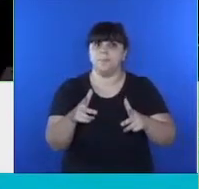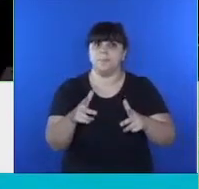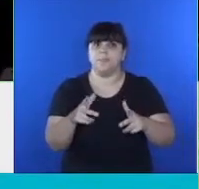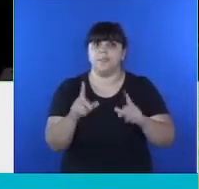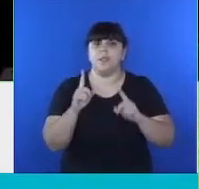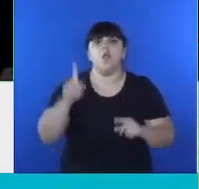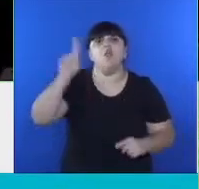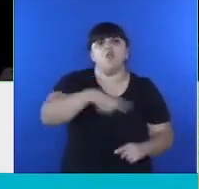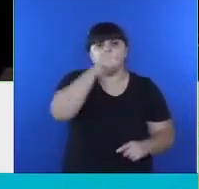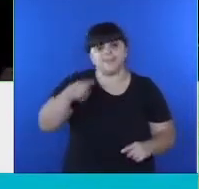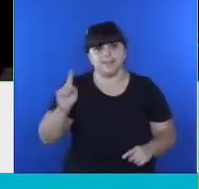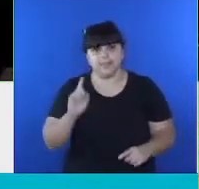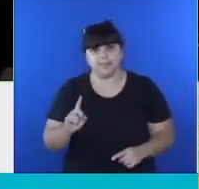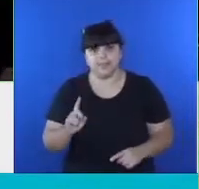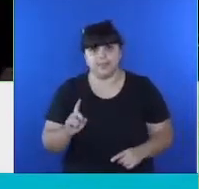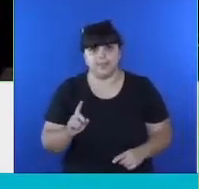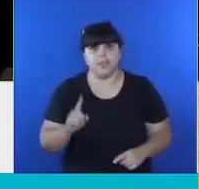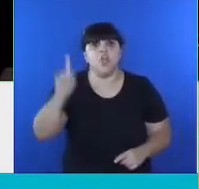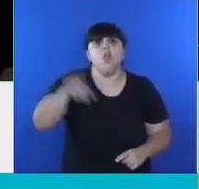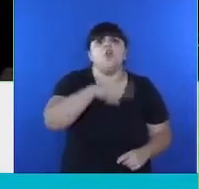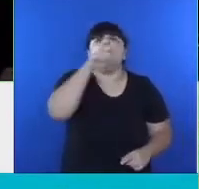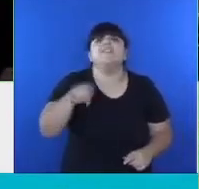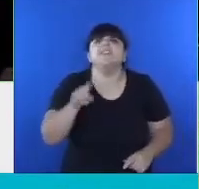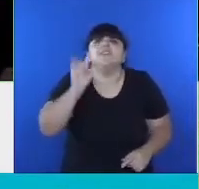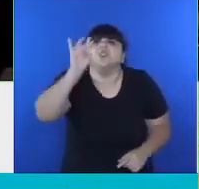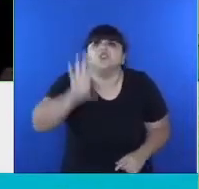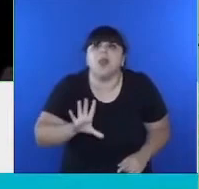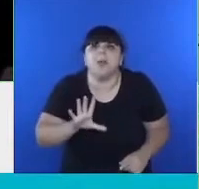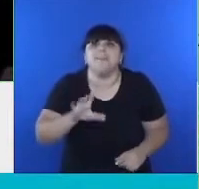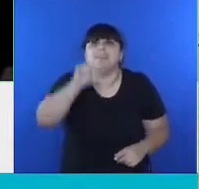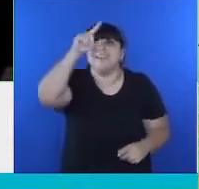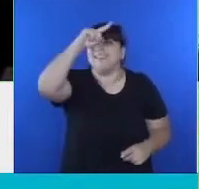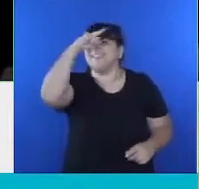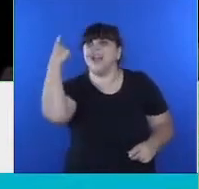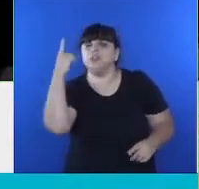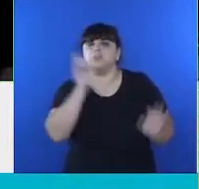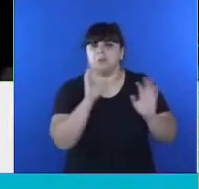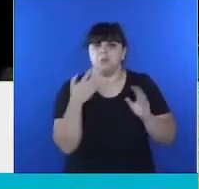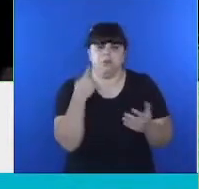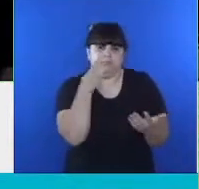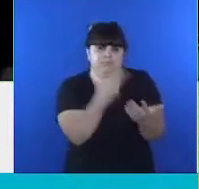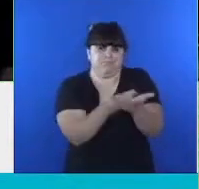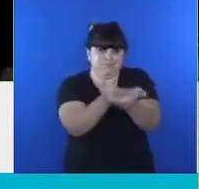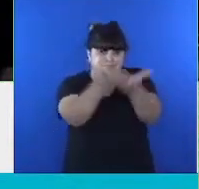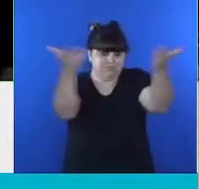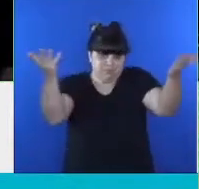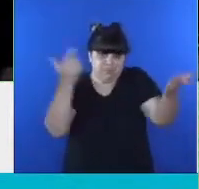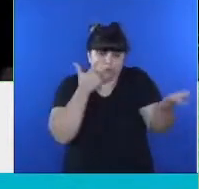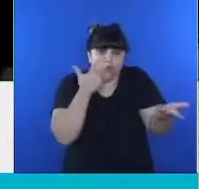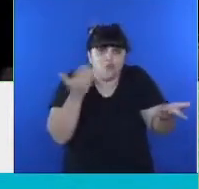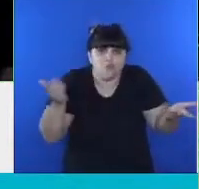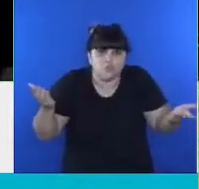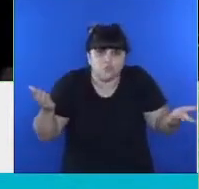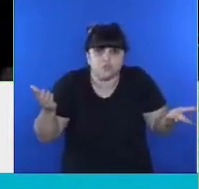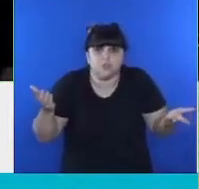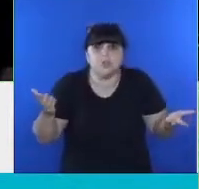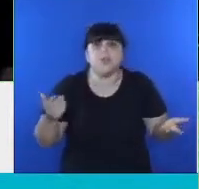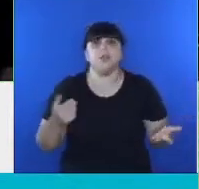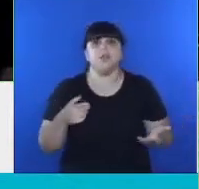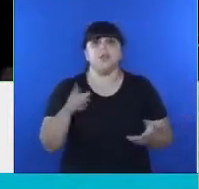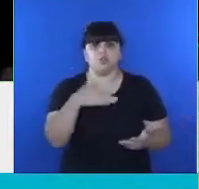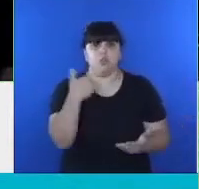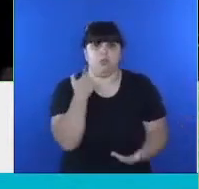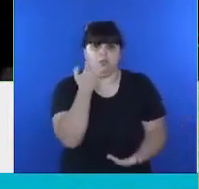al CONICET. Y al CONICET no solo a nivel nacional, porque eso se ve en los medios nacionales y todos